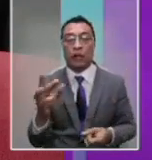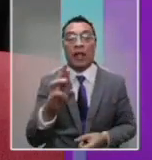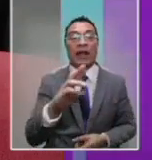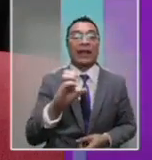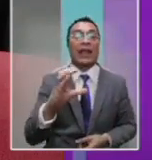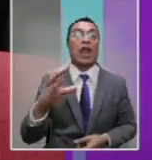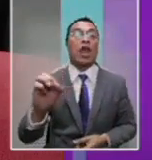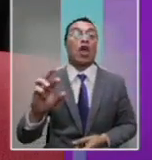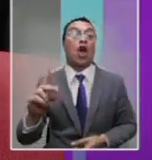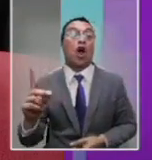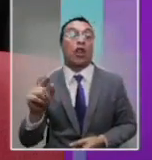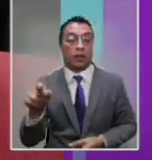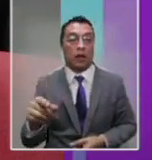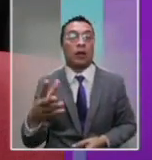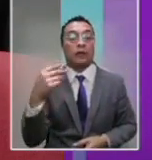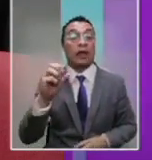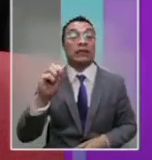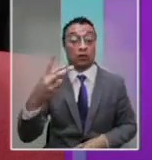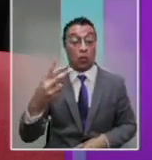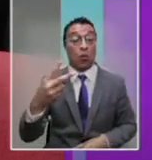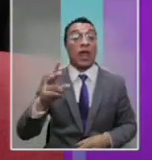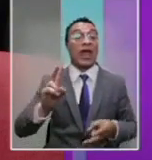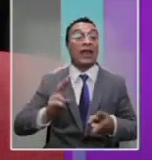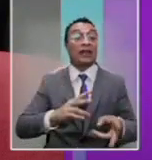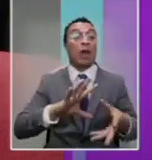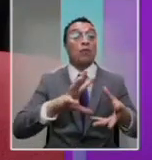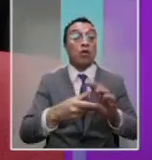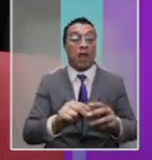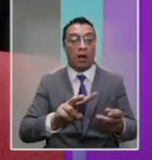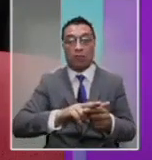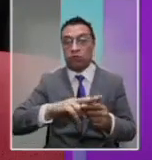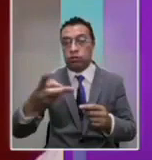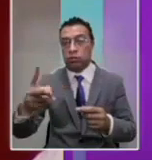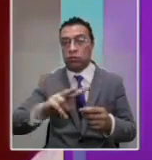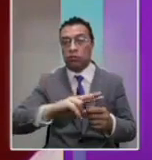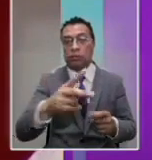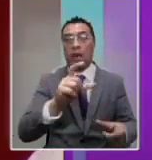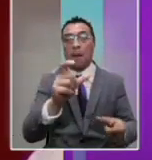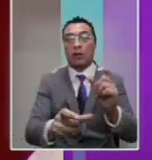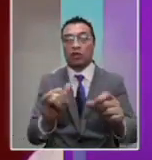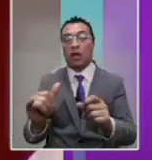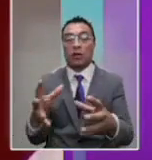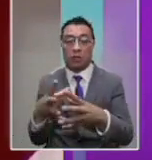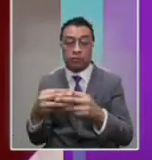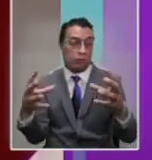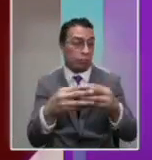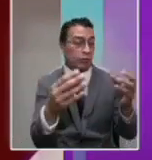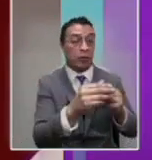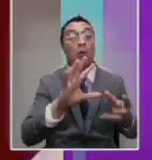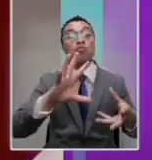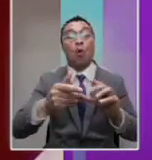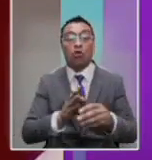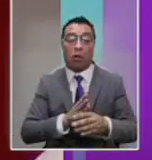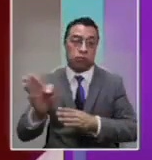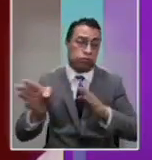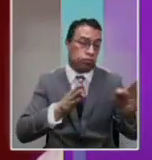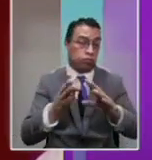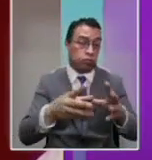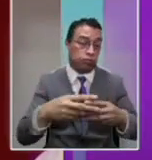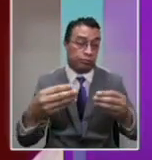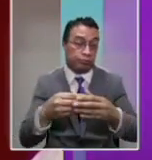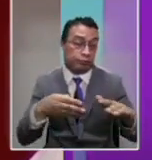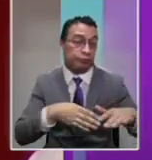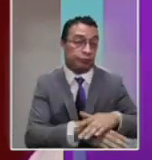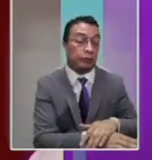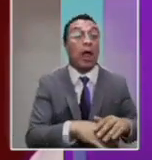cifra récord desde la Segunda Guerra Mundial de personas desplazadas y refugiados en el mundo.